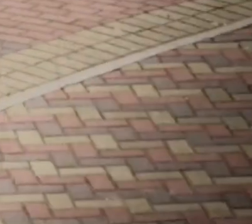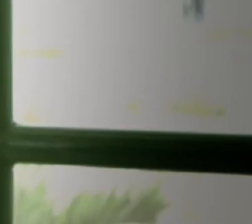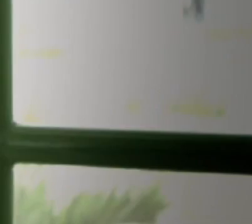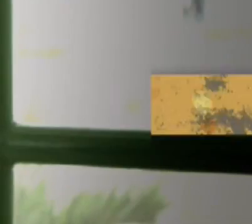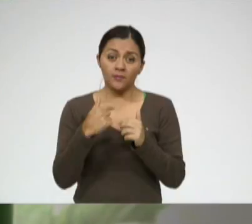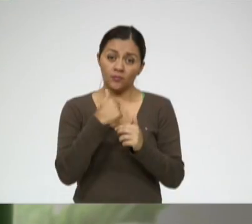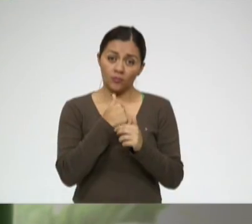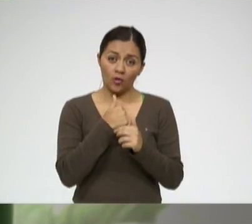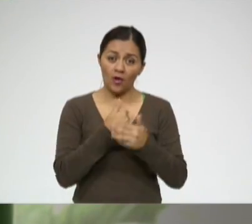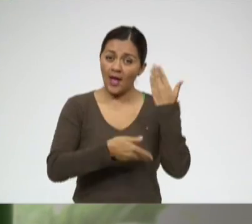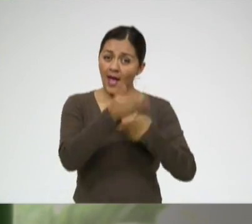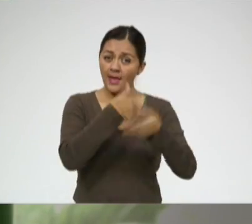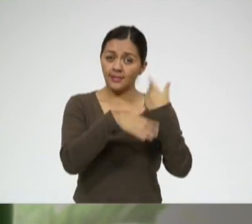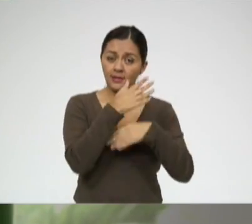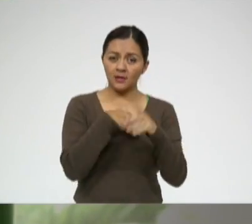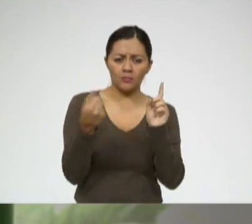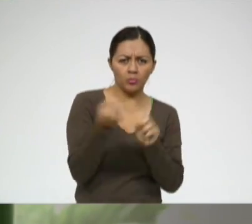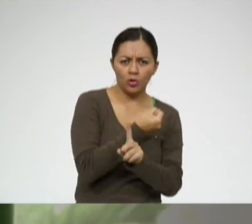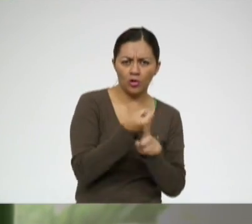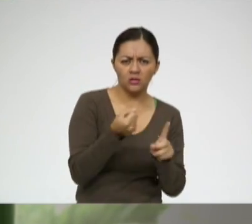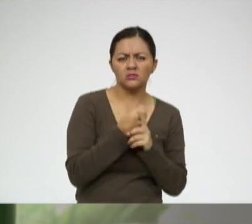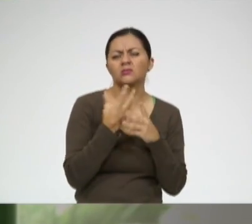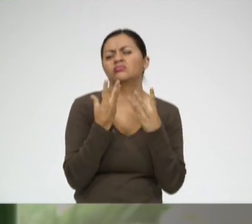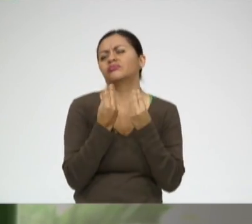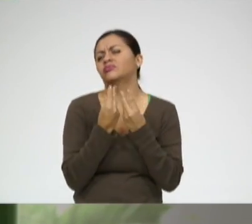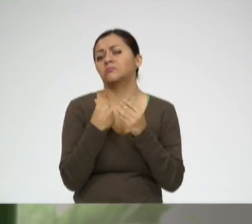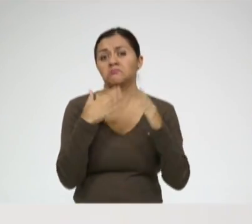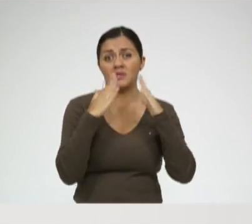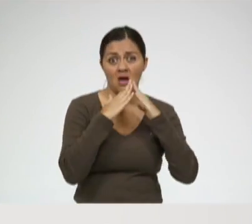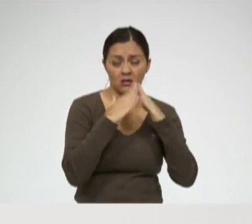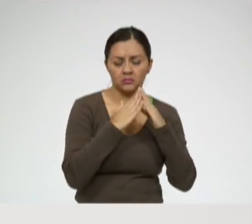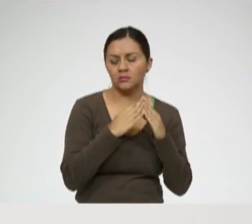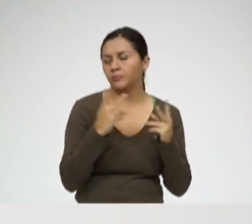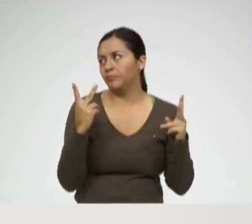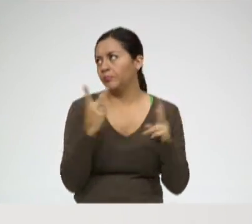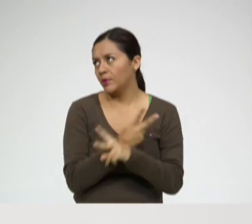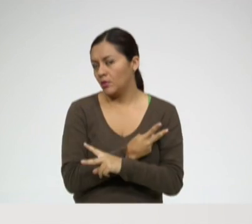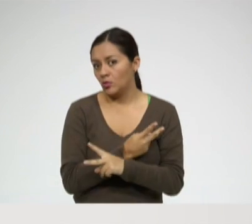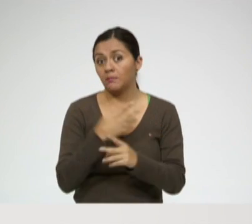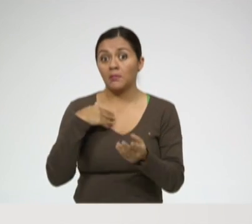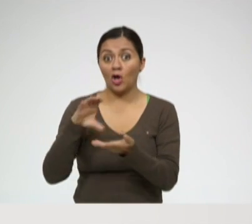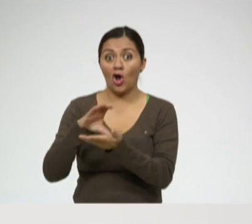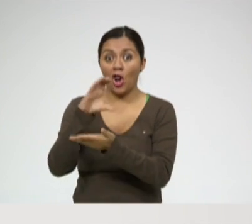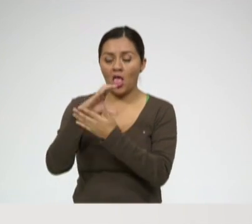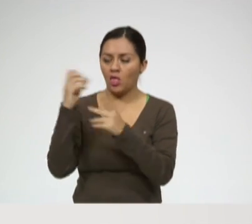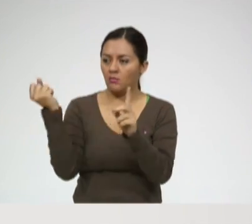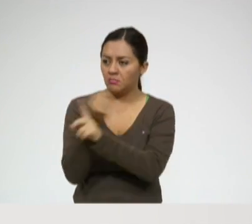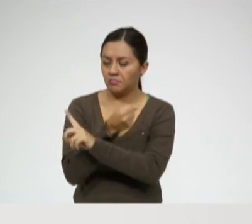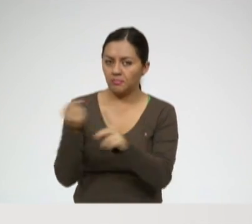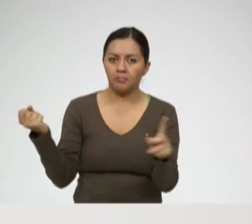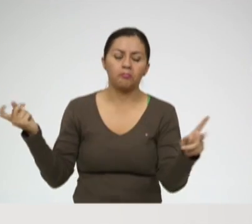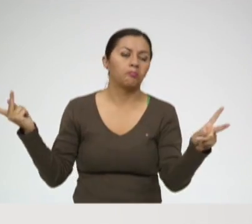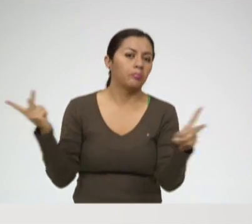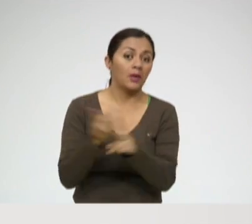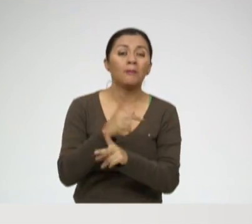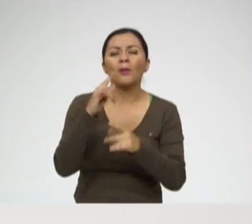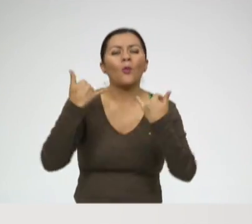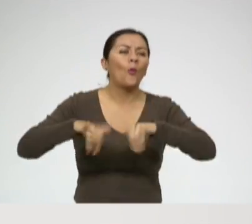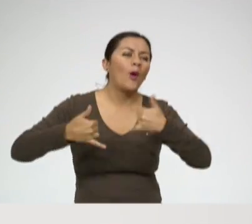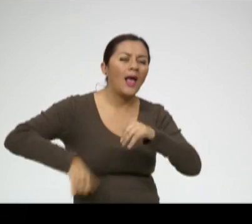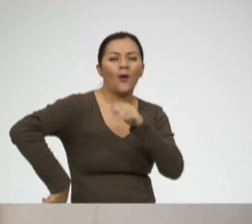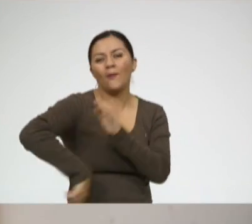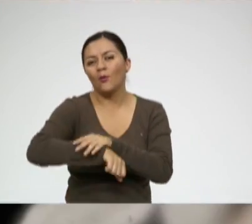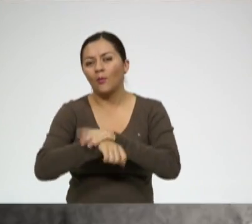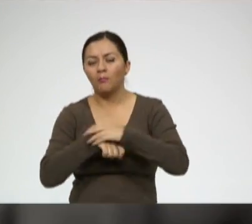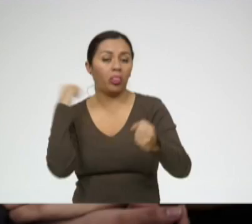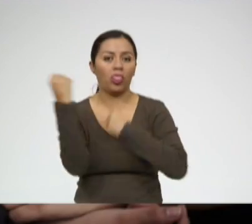Yo veo violencia en el colegio, fuera del colegio y hasta en mi casa. En el colegio son los amigos, del juego llegan a la violencia del